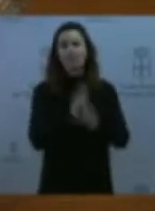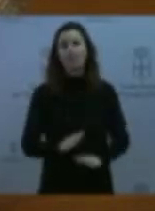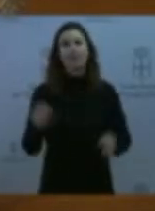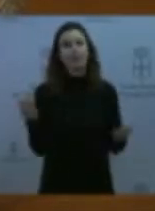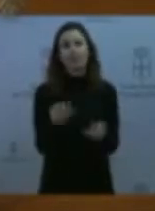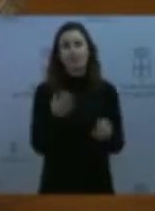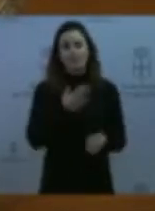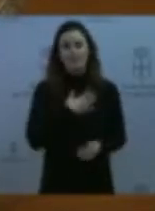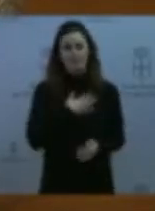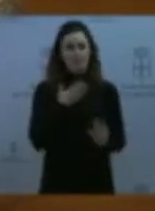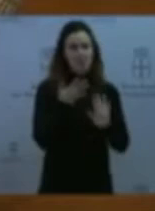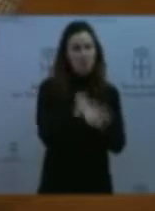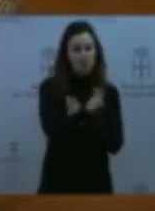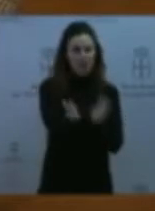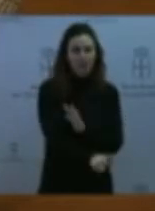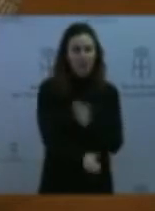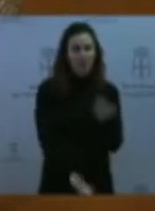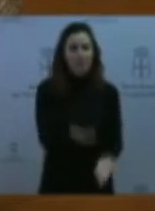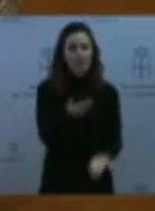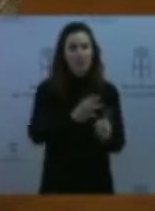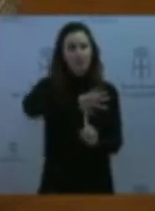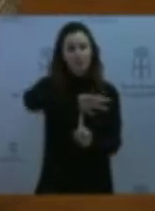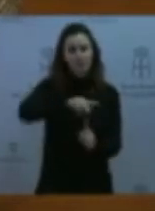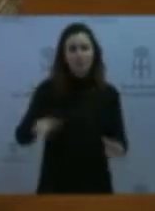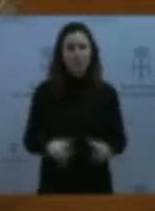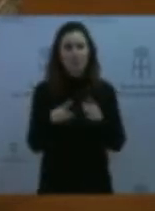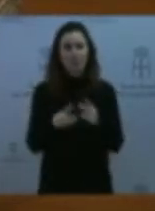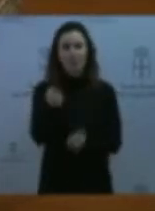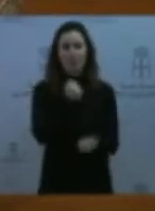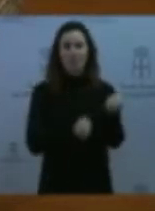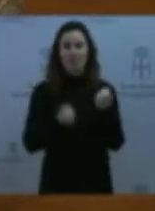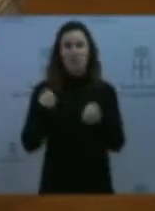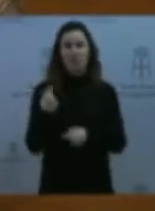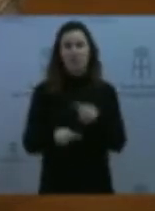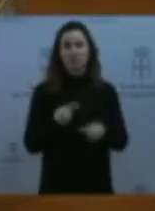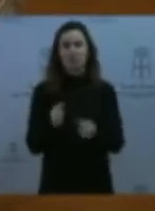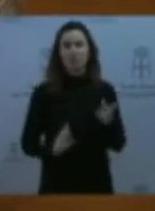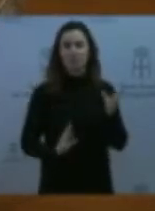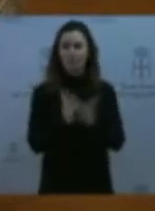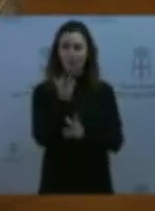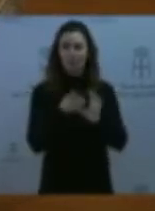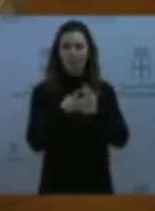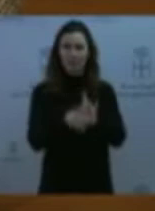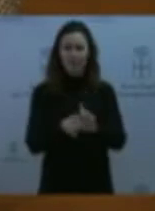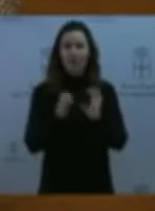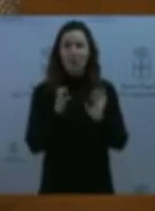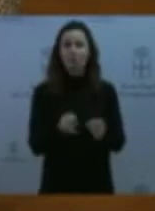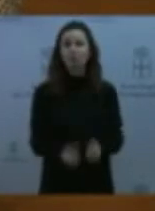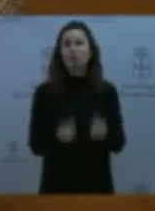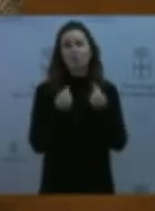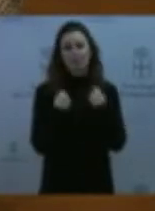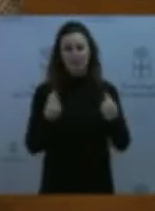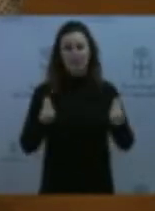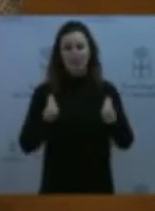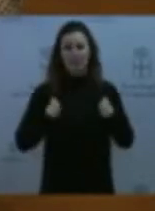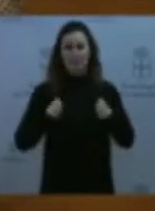ambiental y social y económica de las consecuencias de los incendios sobre la biodiversidad perdida, sobre la población afectada, sobre la vida